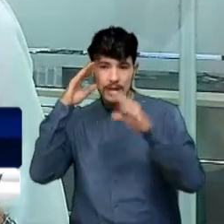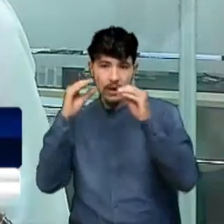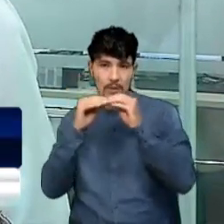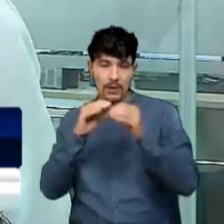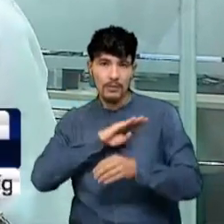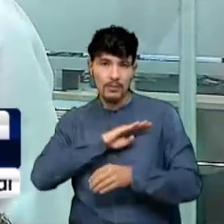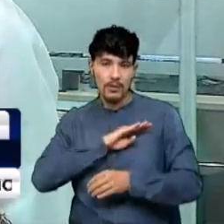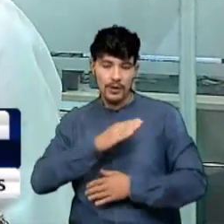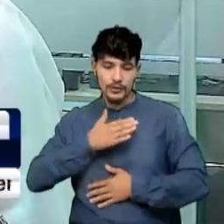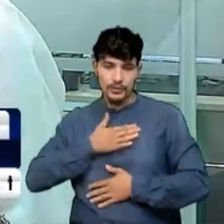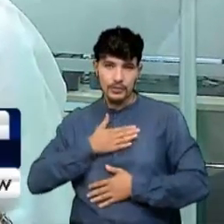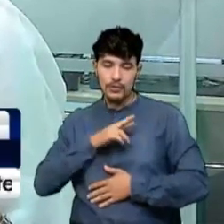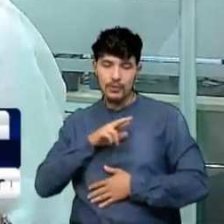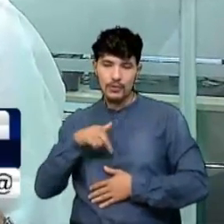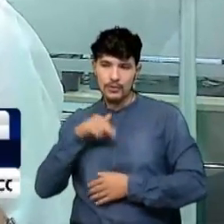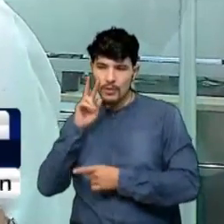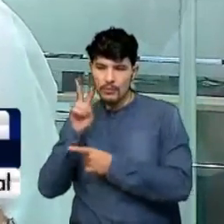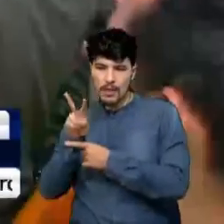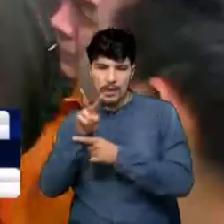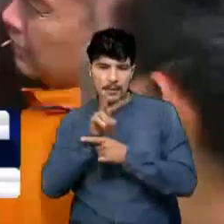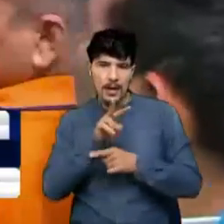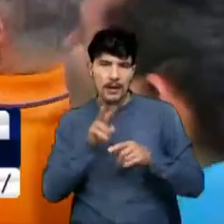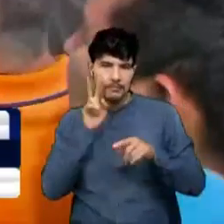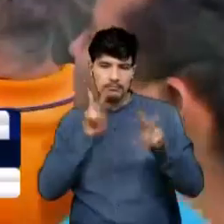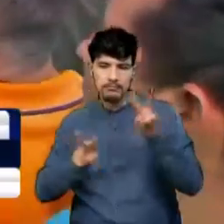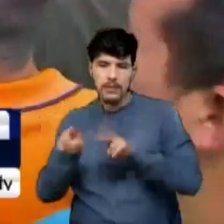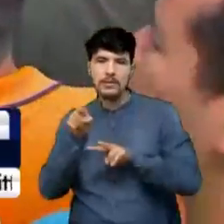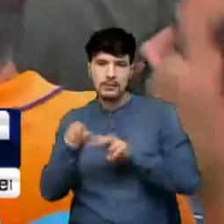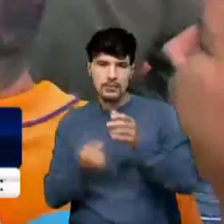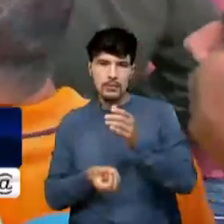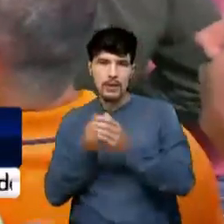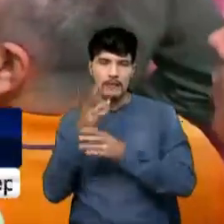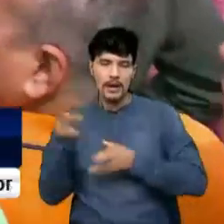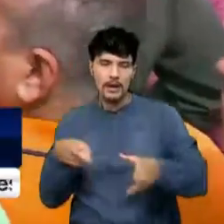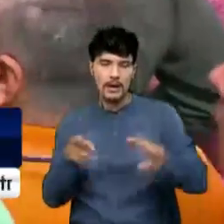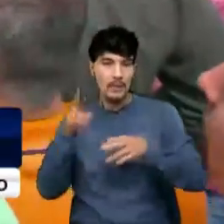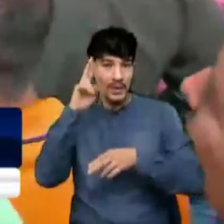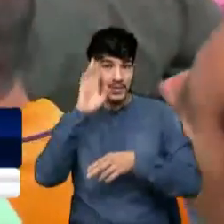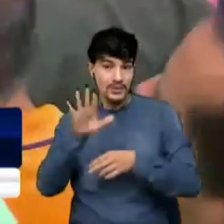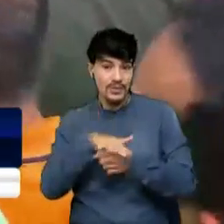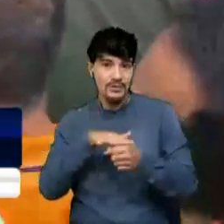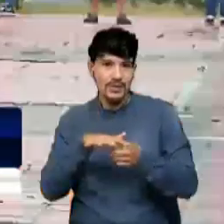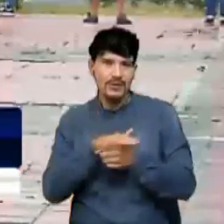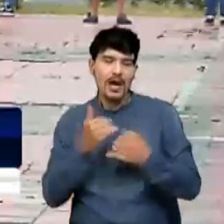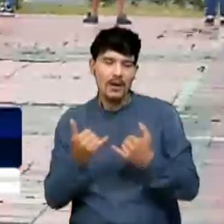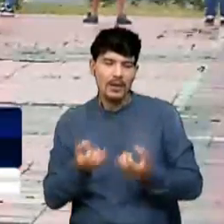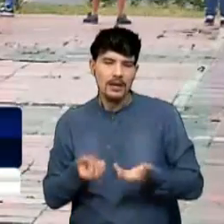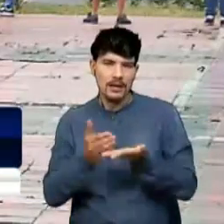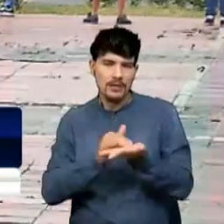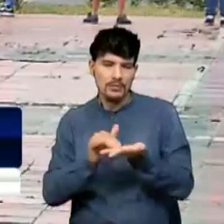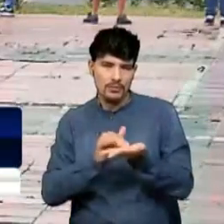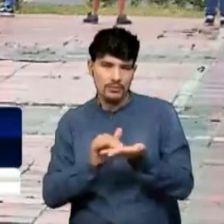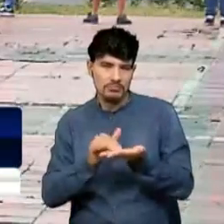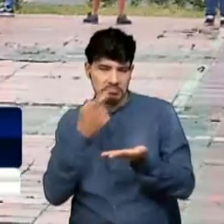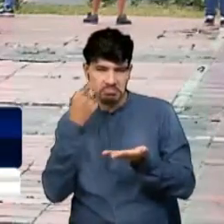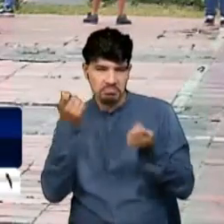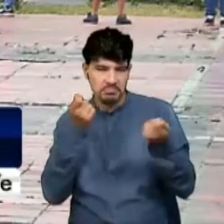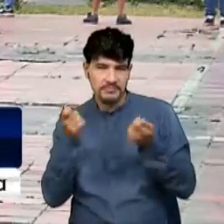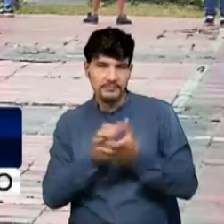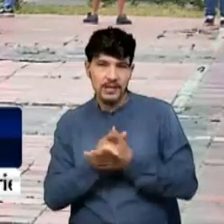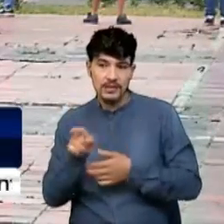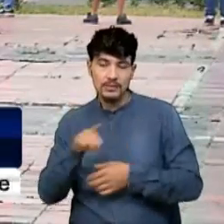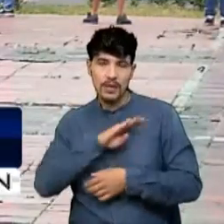habla, vamos a hacer un recorrido por las nuevas rutas. Ante esta situación ya se están buscando algunas alternativas. El alcalde del